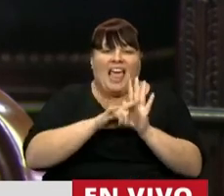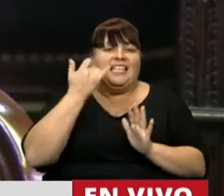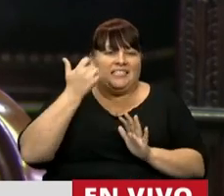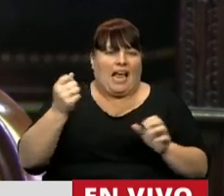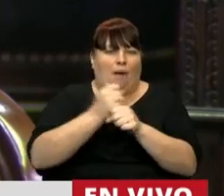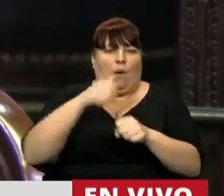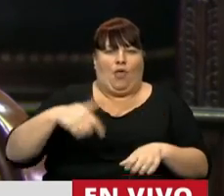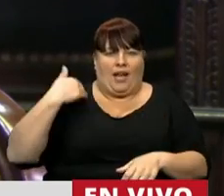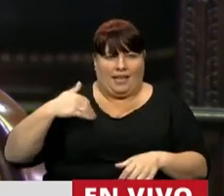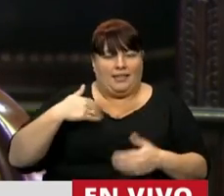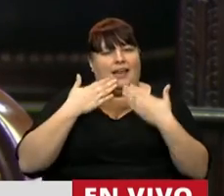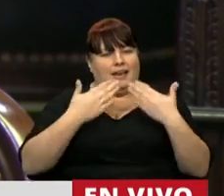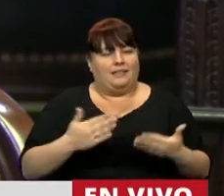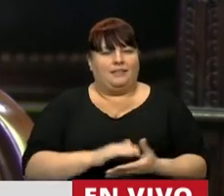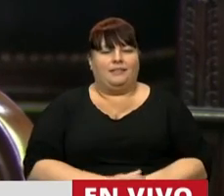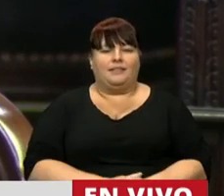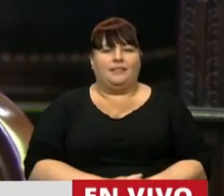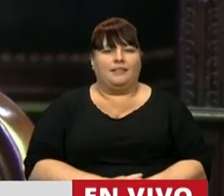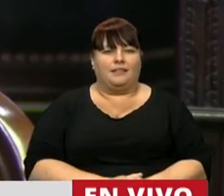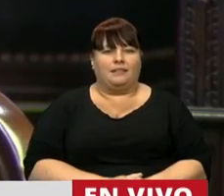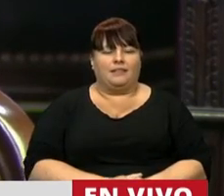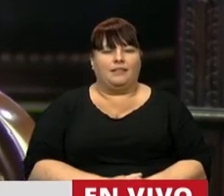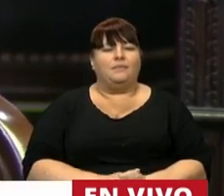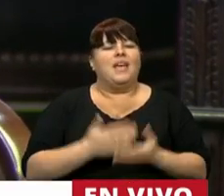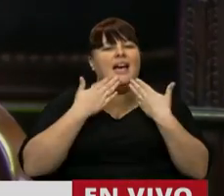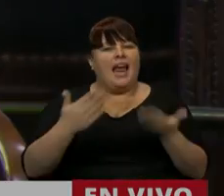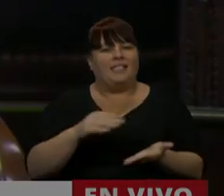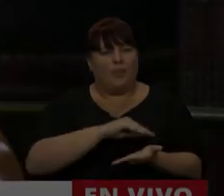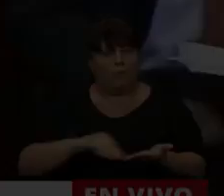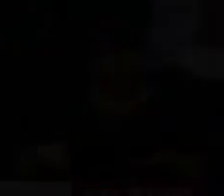tenemos en la Argentina. Gracias. Gracias, diputada Banfi.